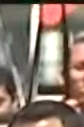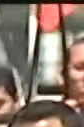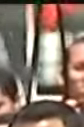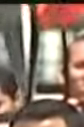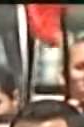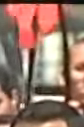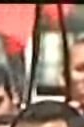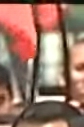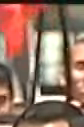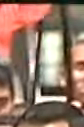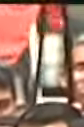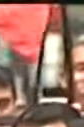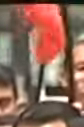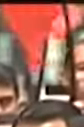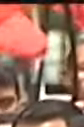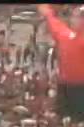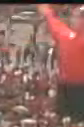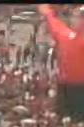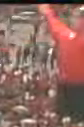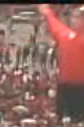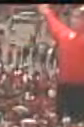nuestro pueblo lo asuma.